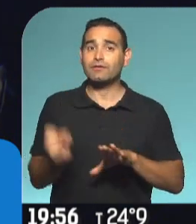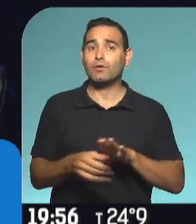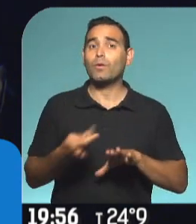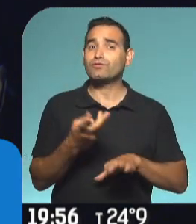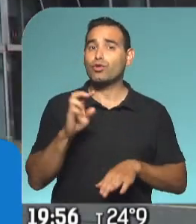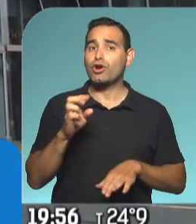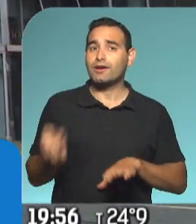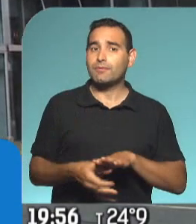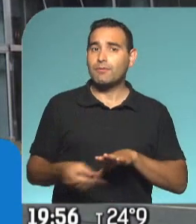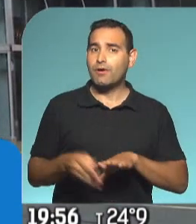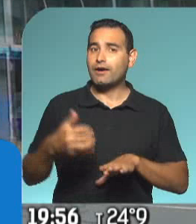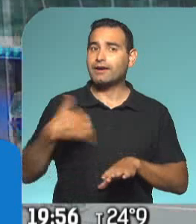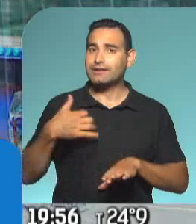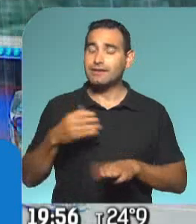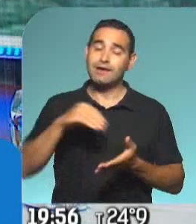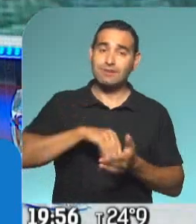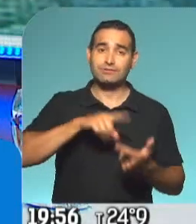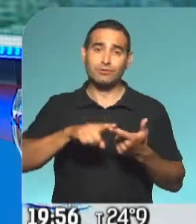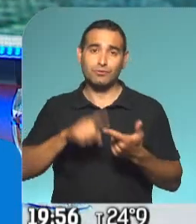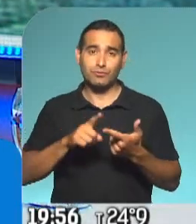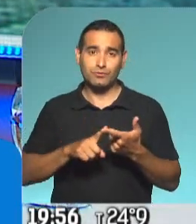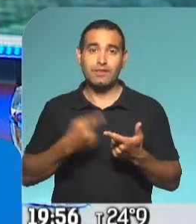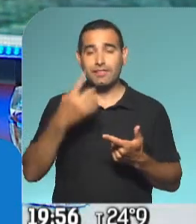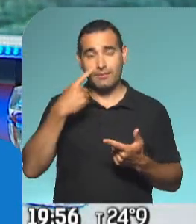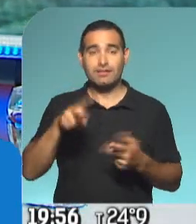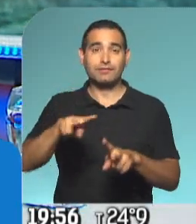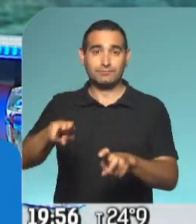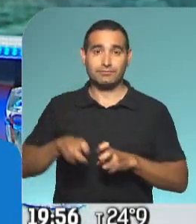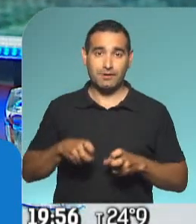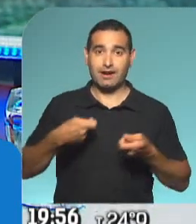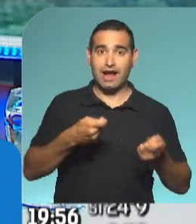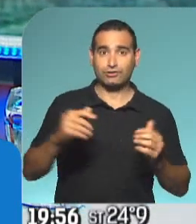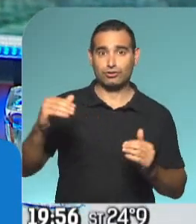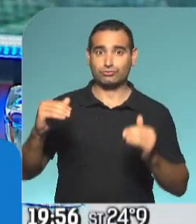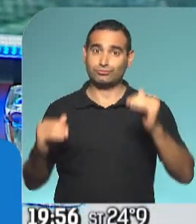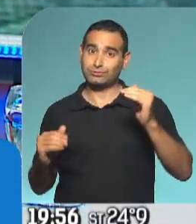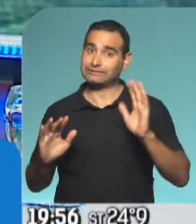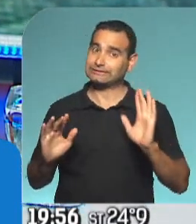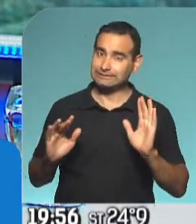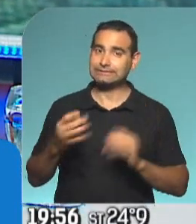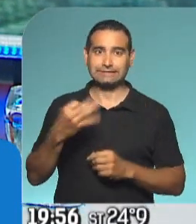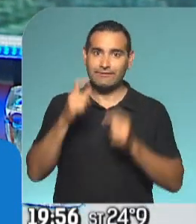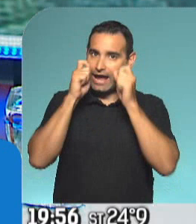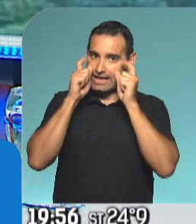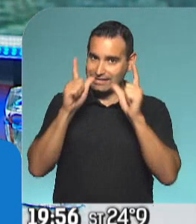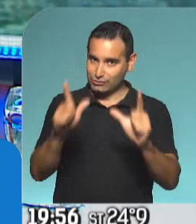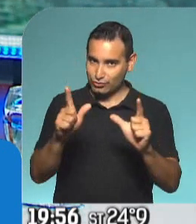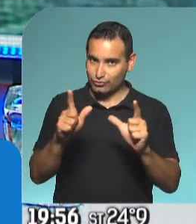este momento se están ingresando y por otro lado también al déficit fiscal. Y acá vamos a tener que prestar particular atención